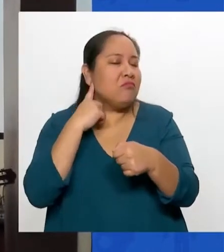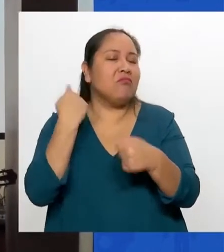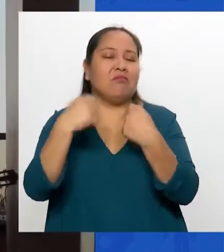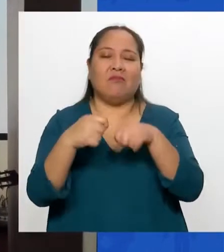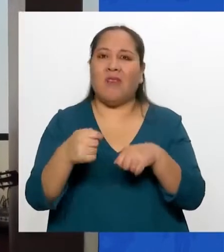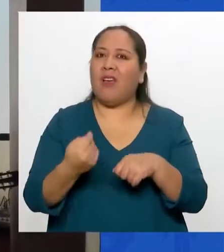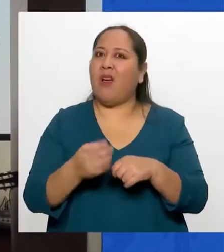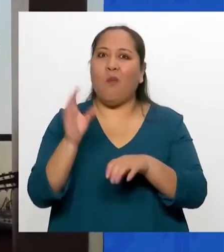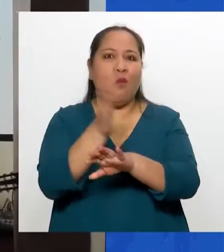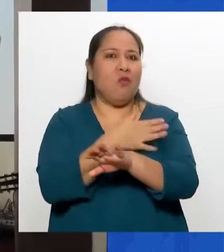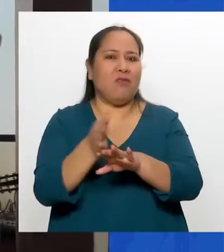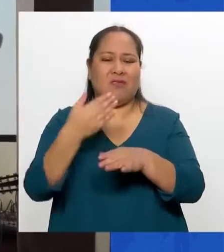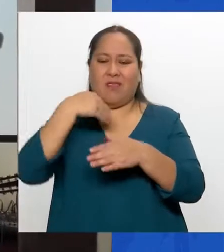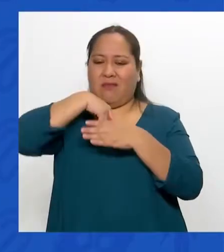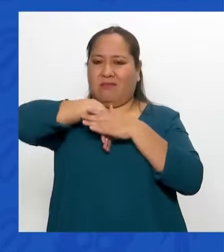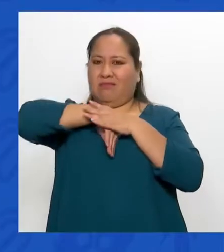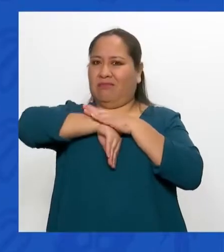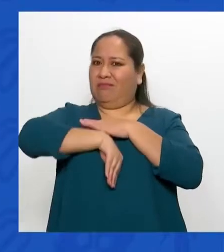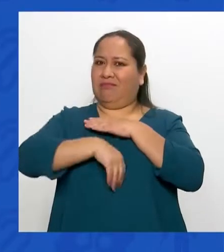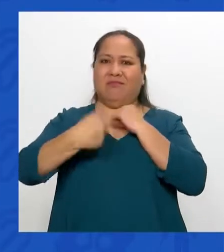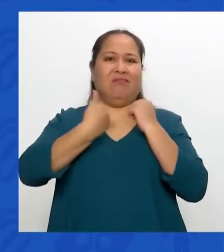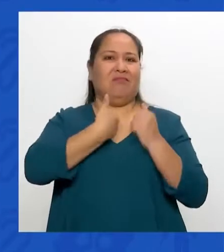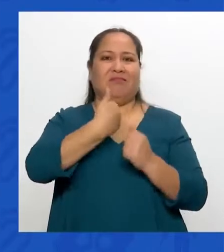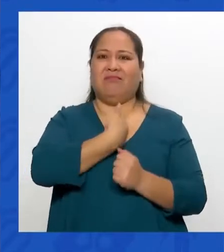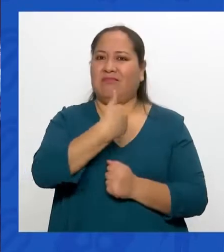Es un músico nato.